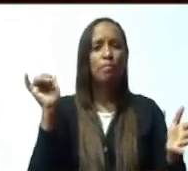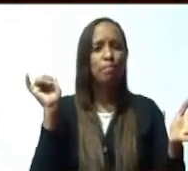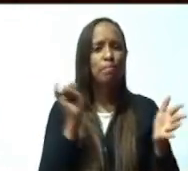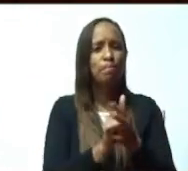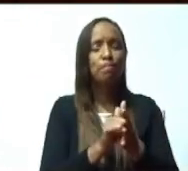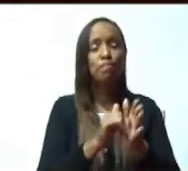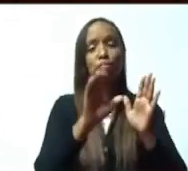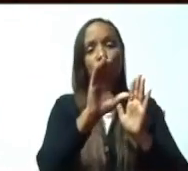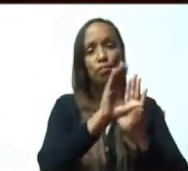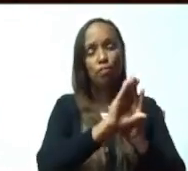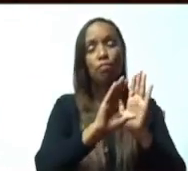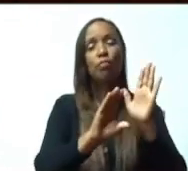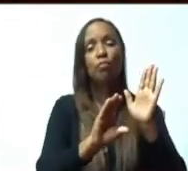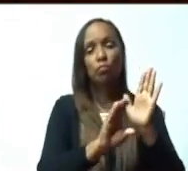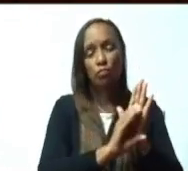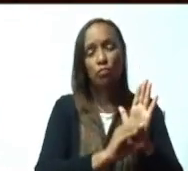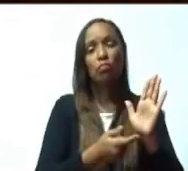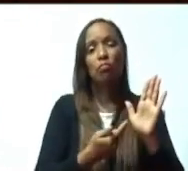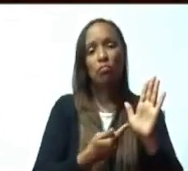Eso no es sostenibilidad fiscal.